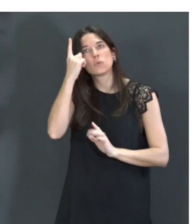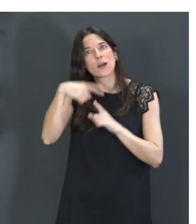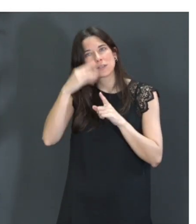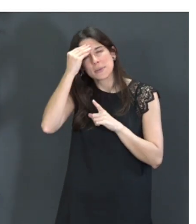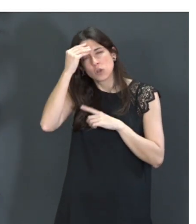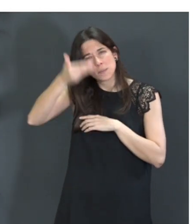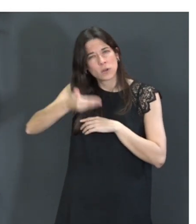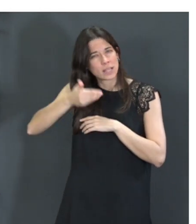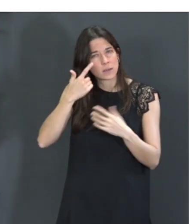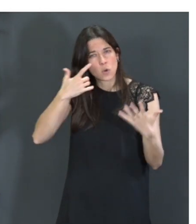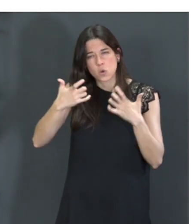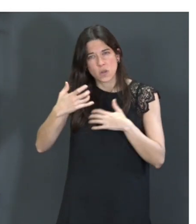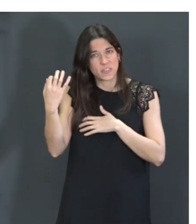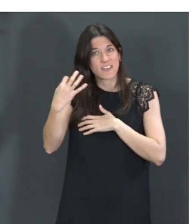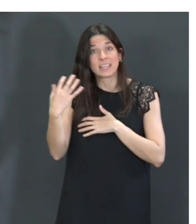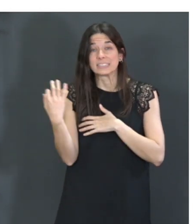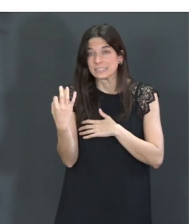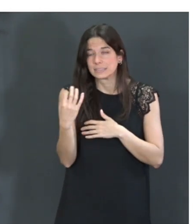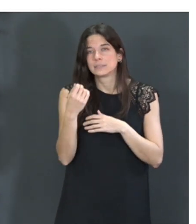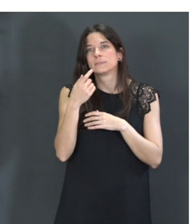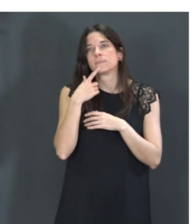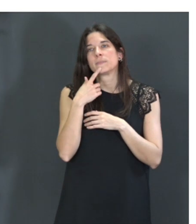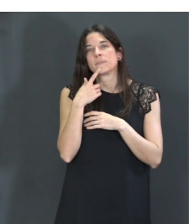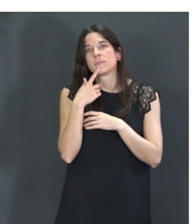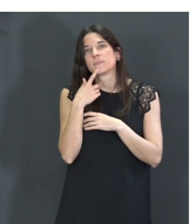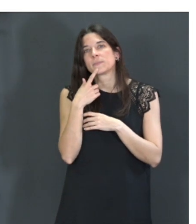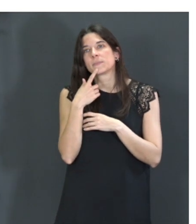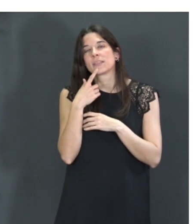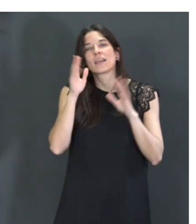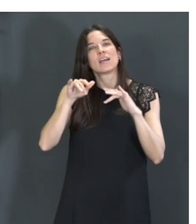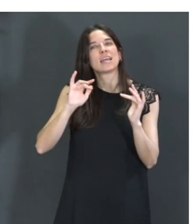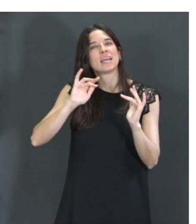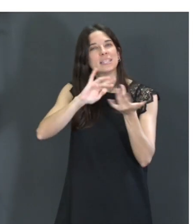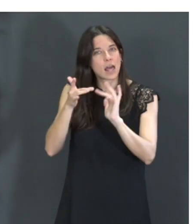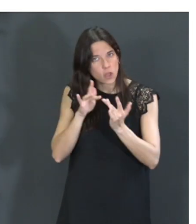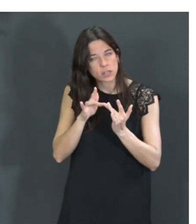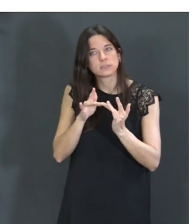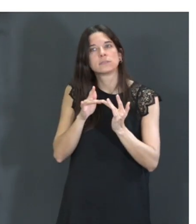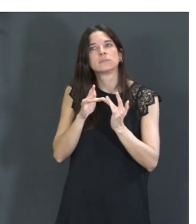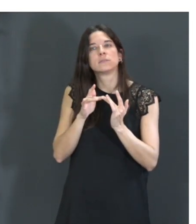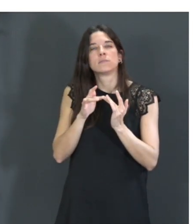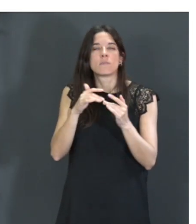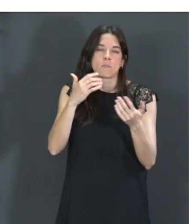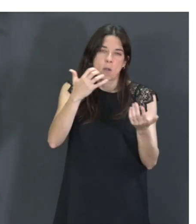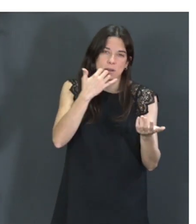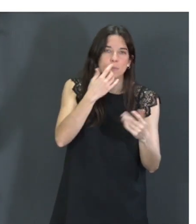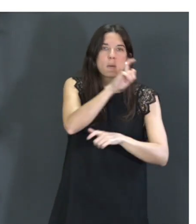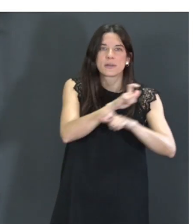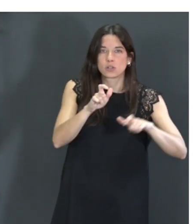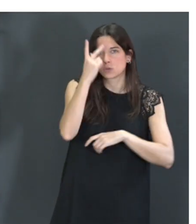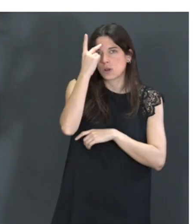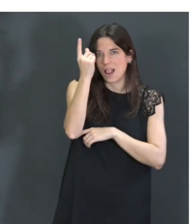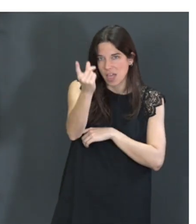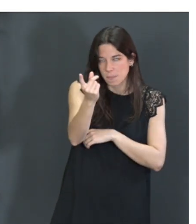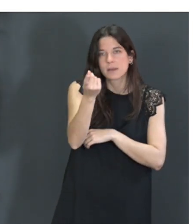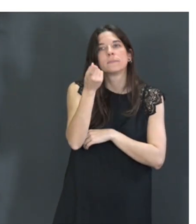importante destacar es la importancia de que las interacciones que hagan, en este caso, las personas con Alzheimer, pero